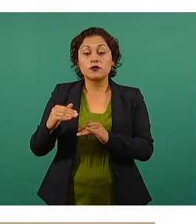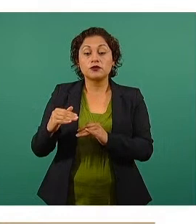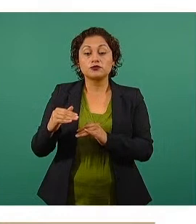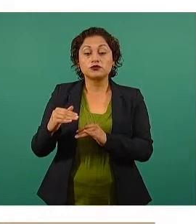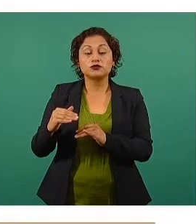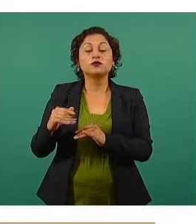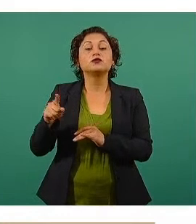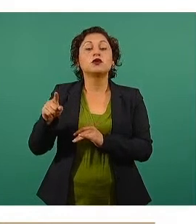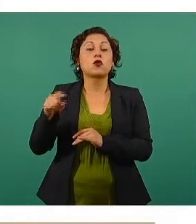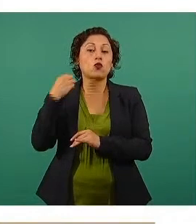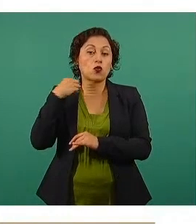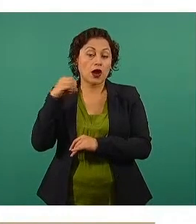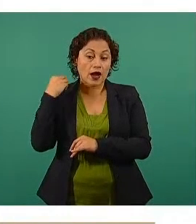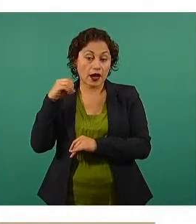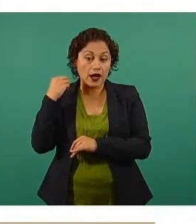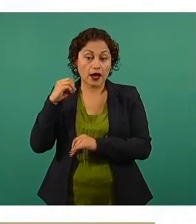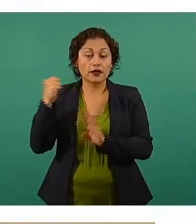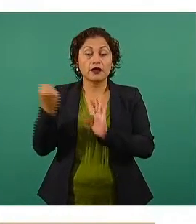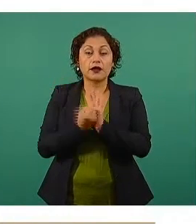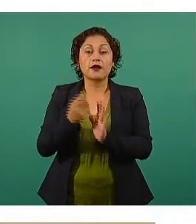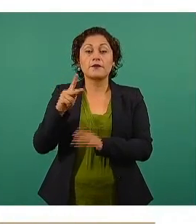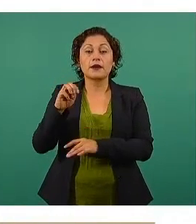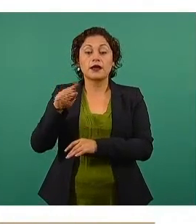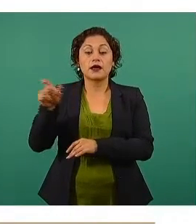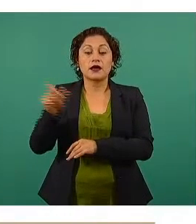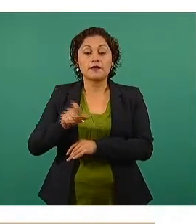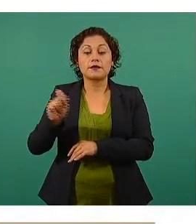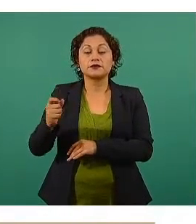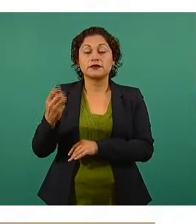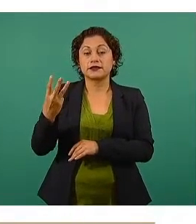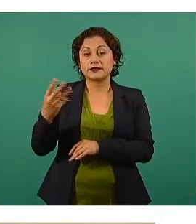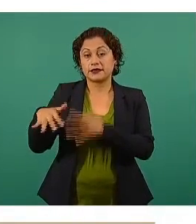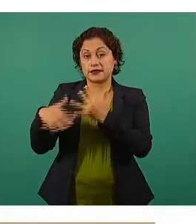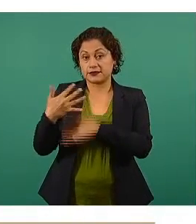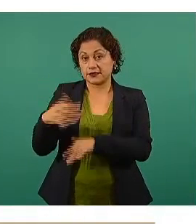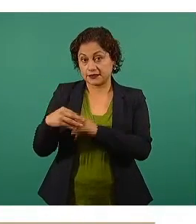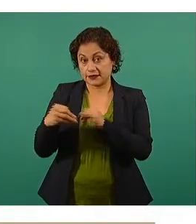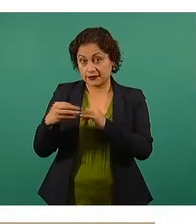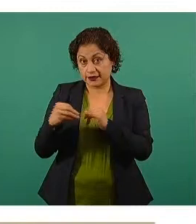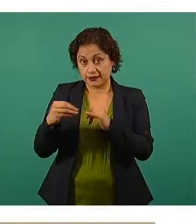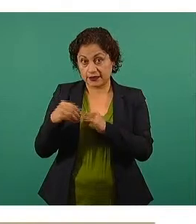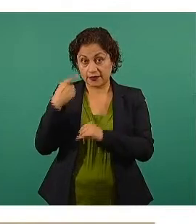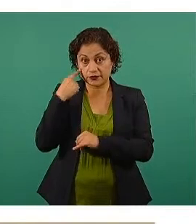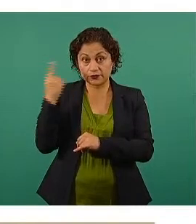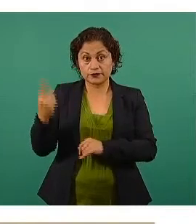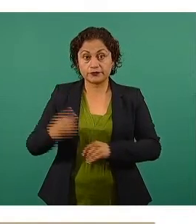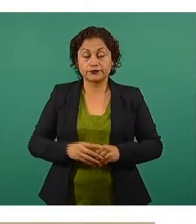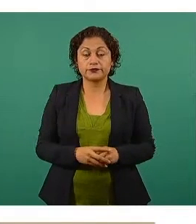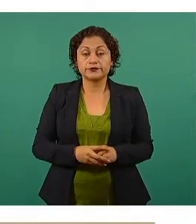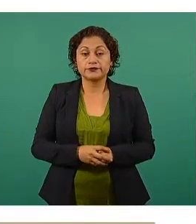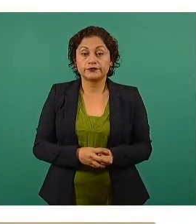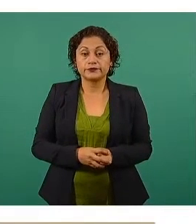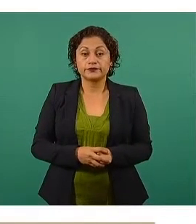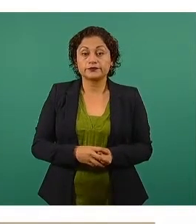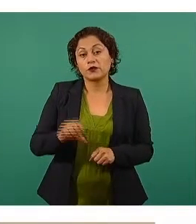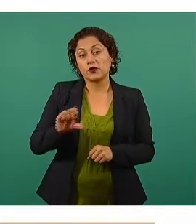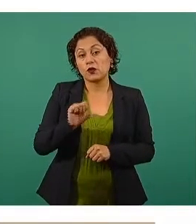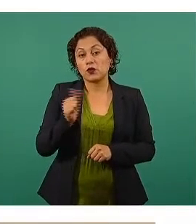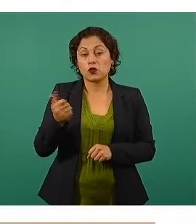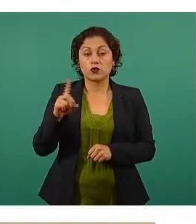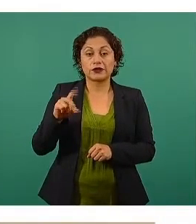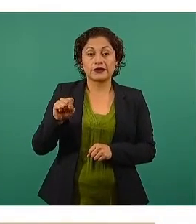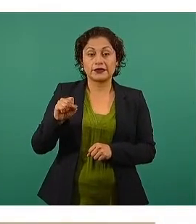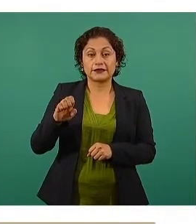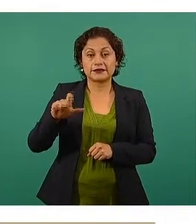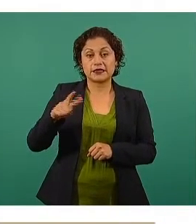Huatulco, Oaxaca, por la franquicia Pemex, en 23 pesos 15 centavos por litro. En el diésel, los más